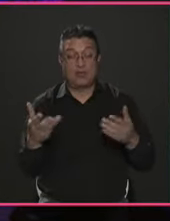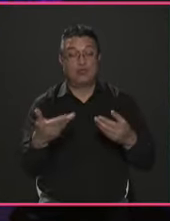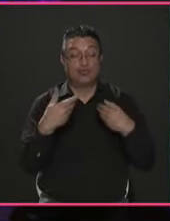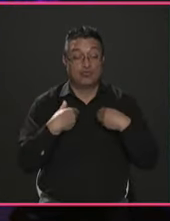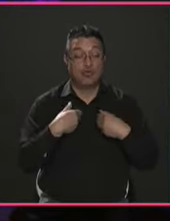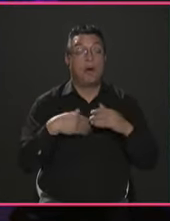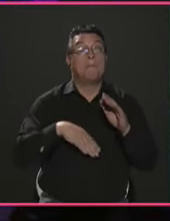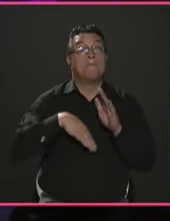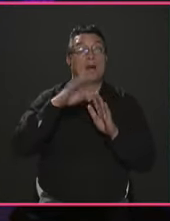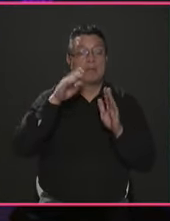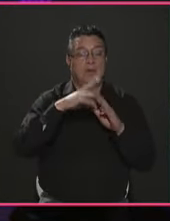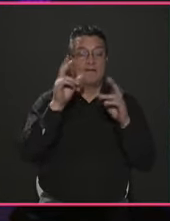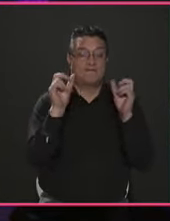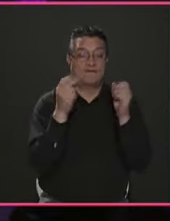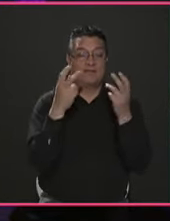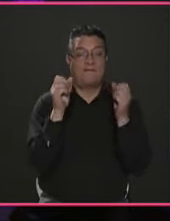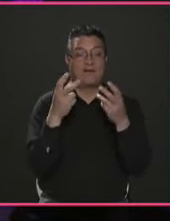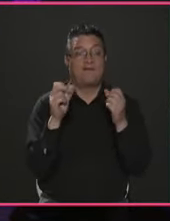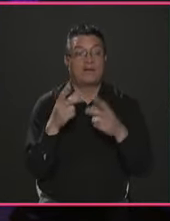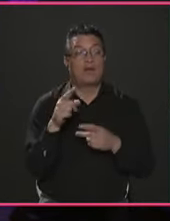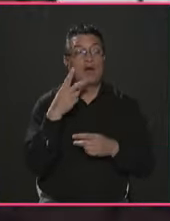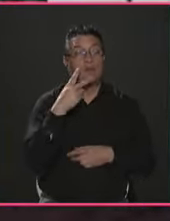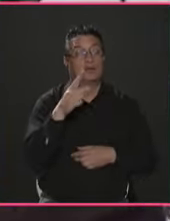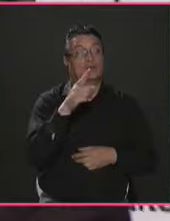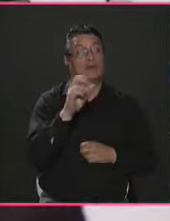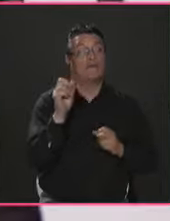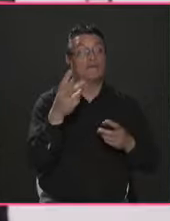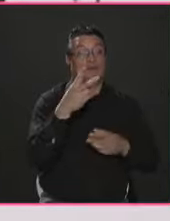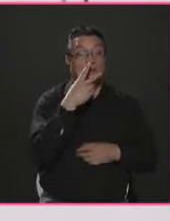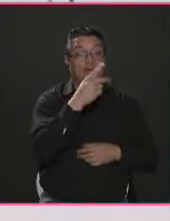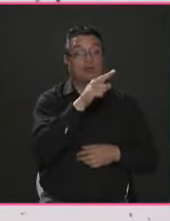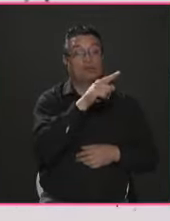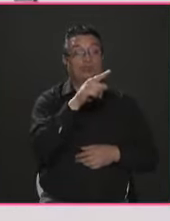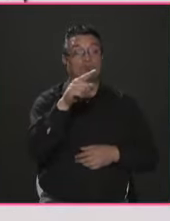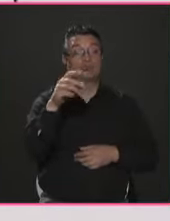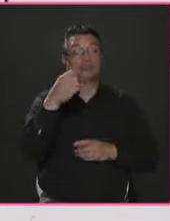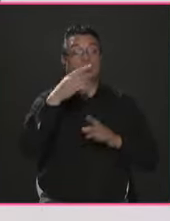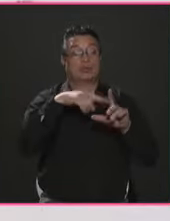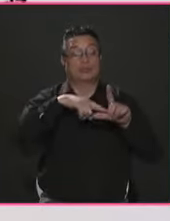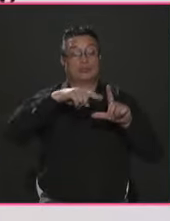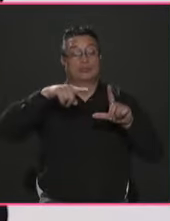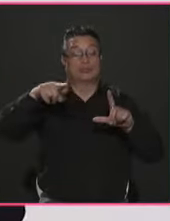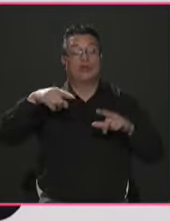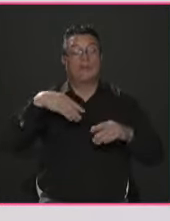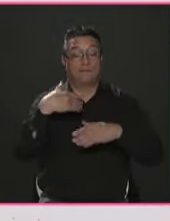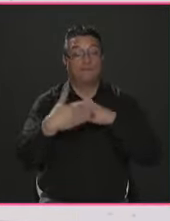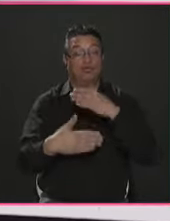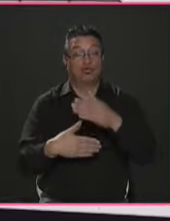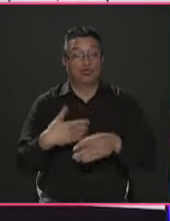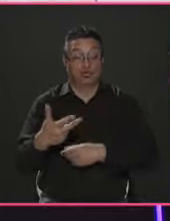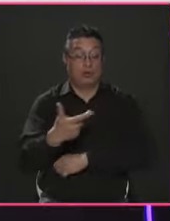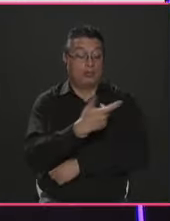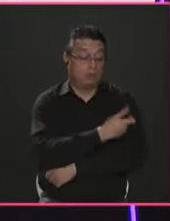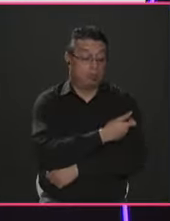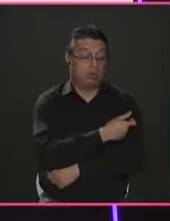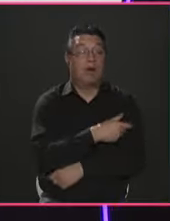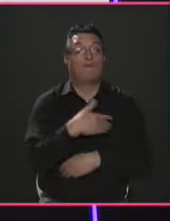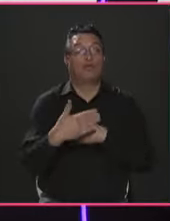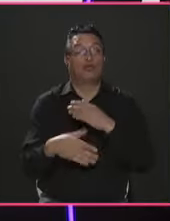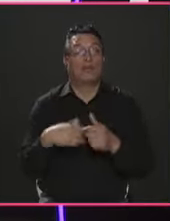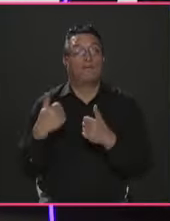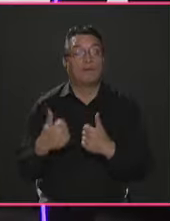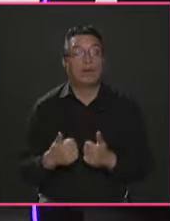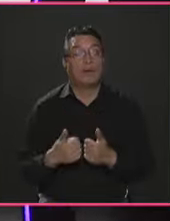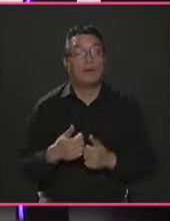mayoría de ellos sobreviven aquí podemos ver la línea de arriba de supervivencia Así que los anticuerpos Realmente funcionan cuando se lo inyectamos estos animales